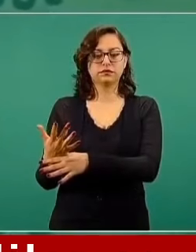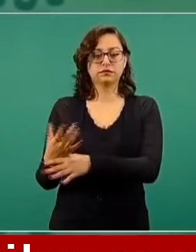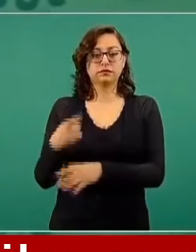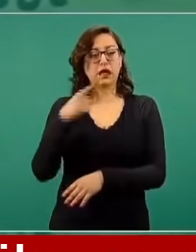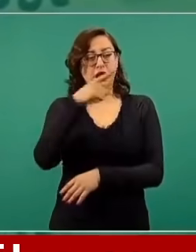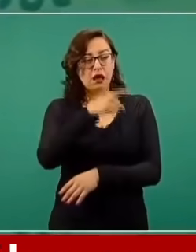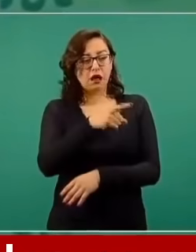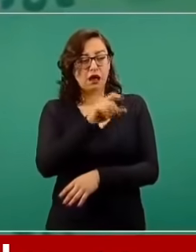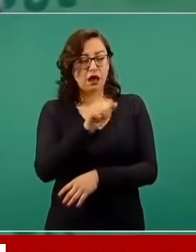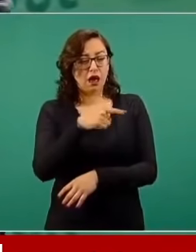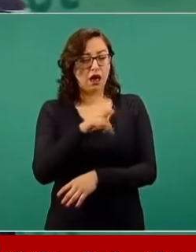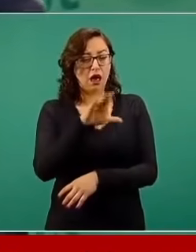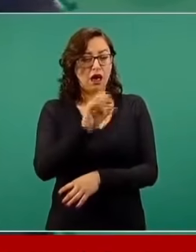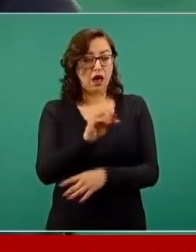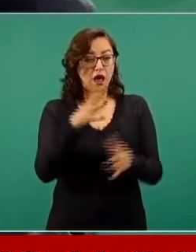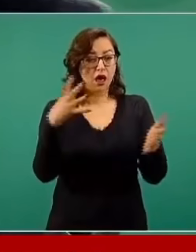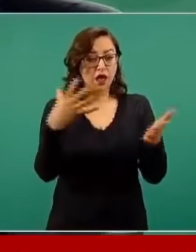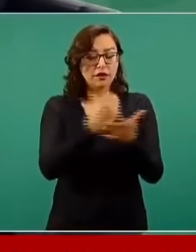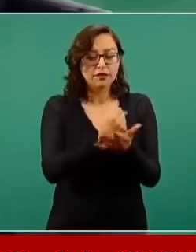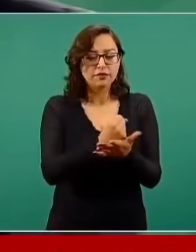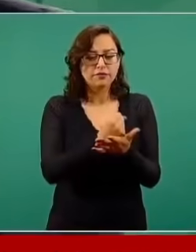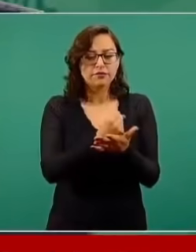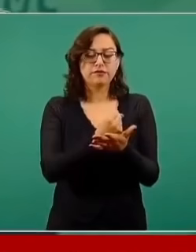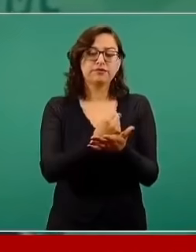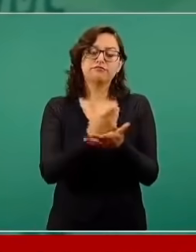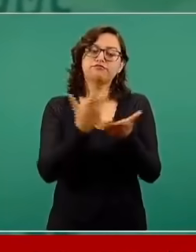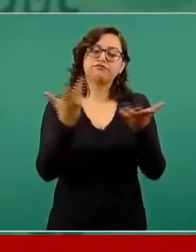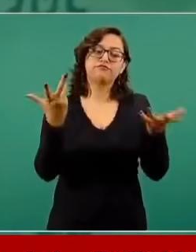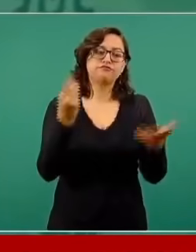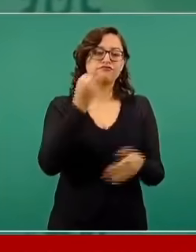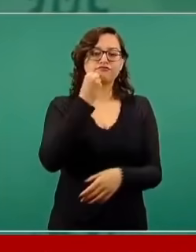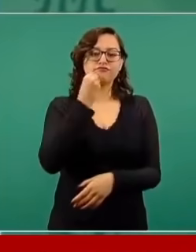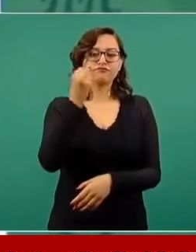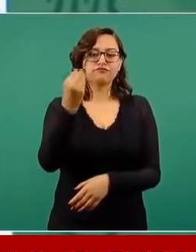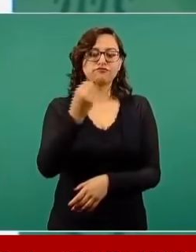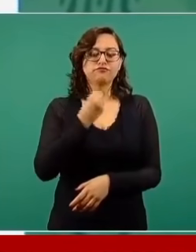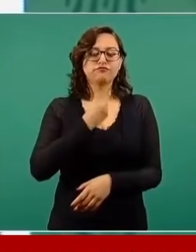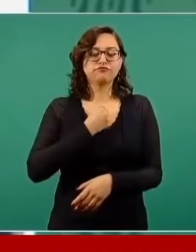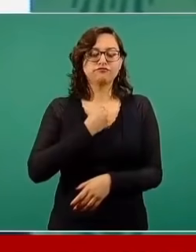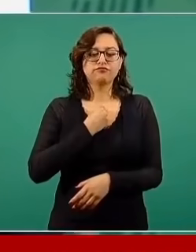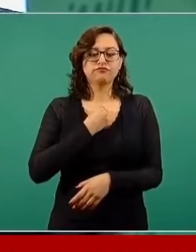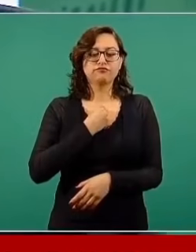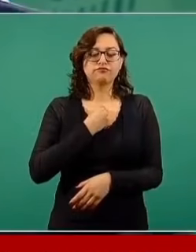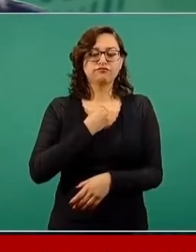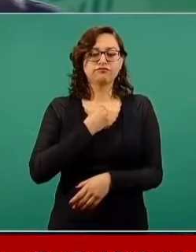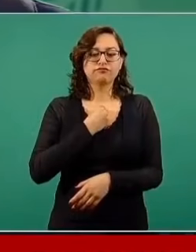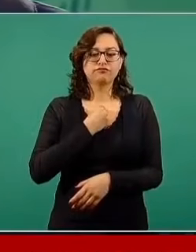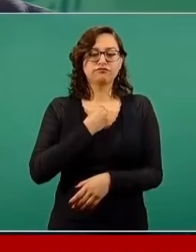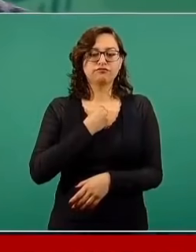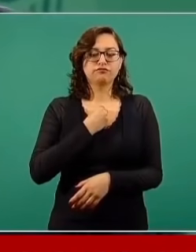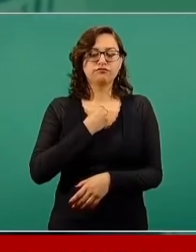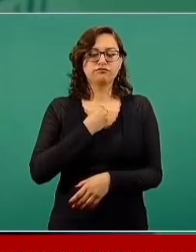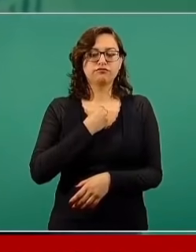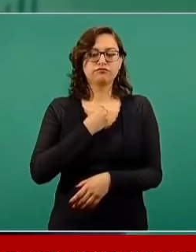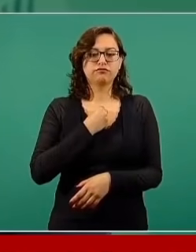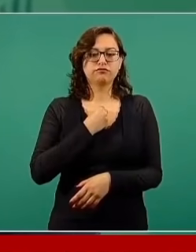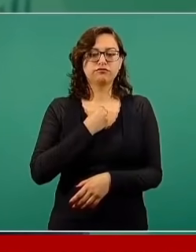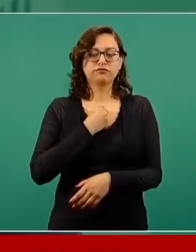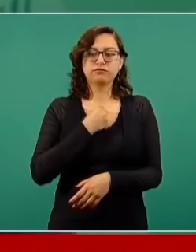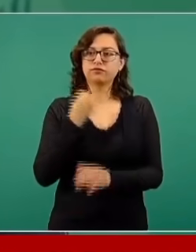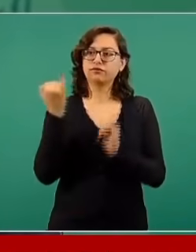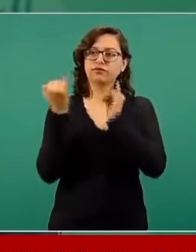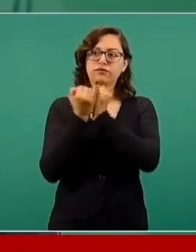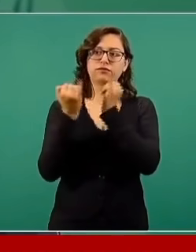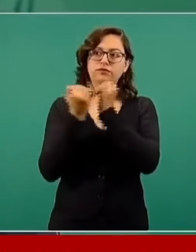ganábamos iban a tener que recurrir a lo que se hizo en Chile